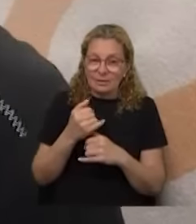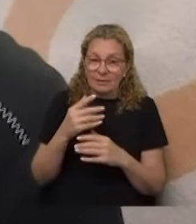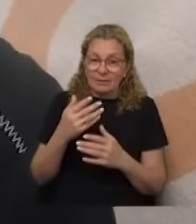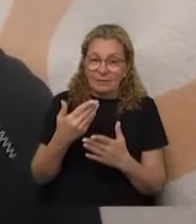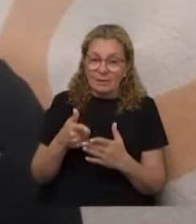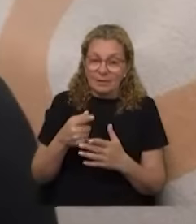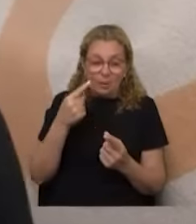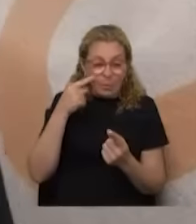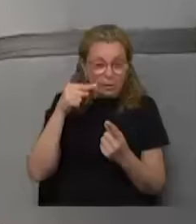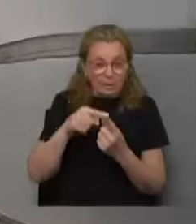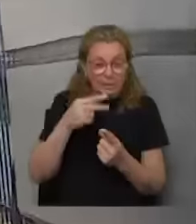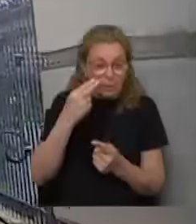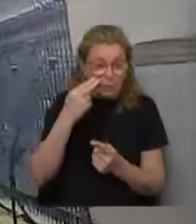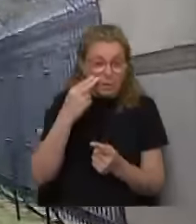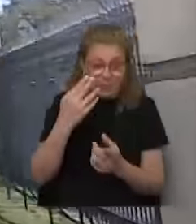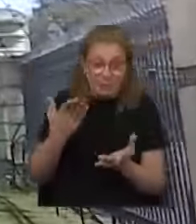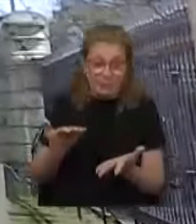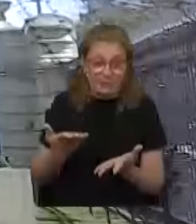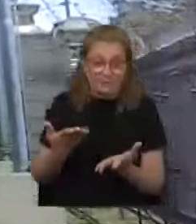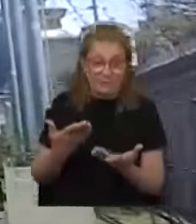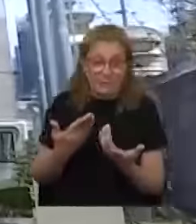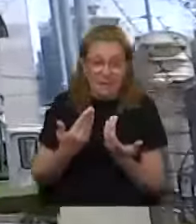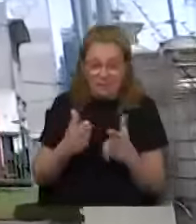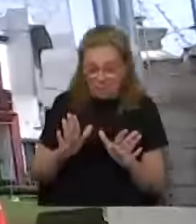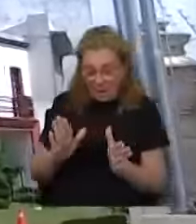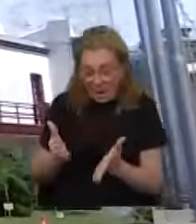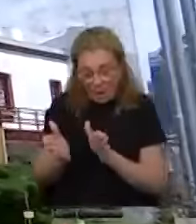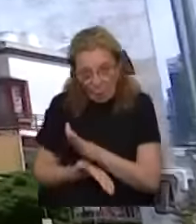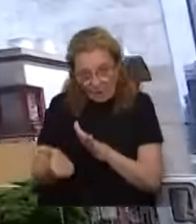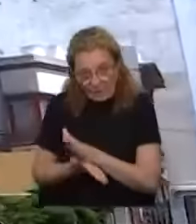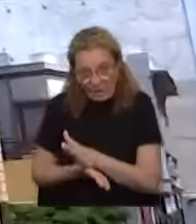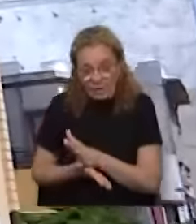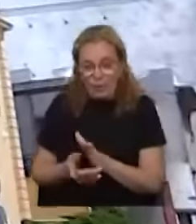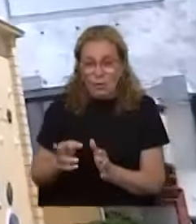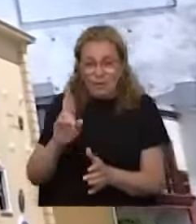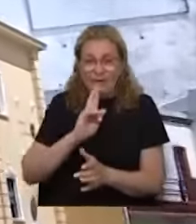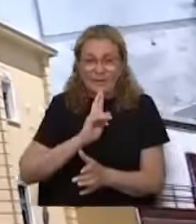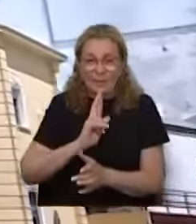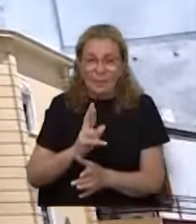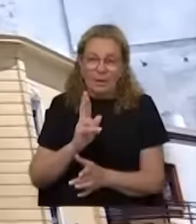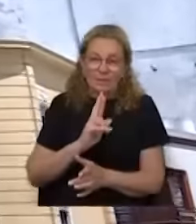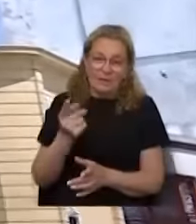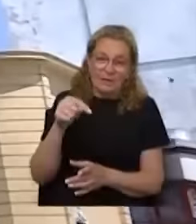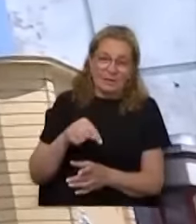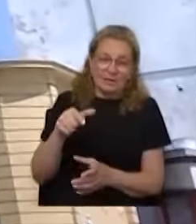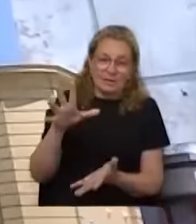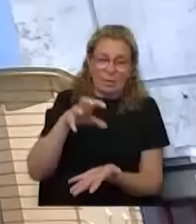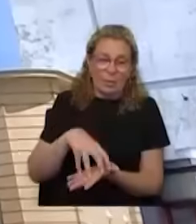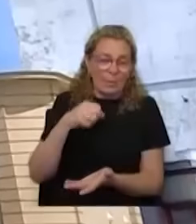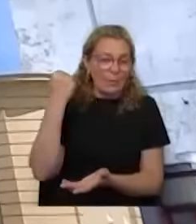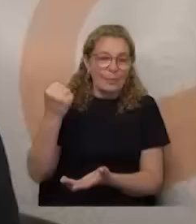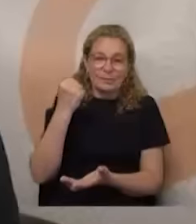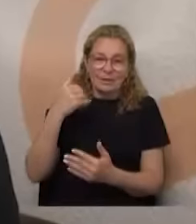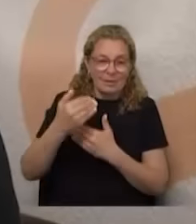siendo el gran problema Entonces esa apertura de los archivos esas respuestas que tienen que que venir de estos organismos Son imprescindibles